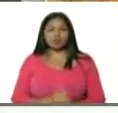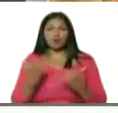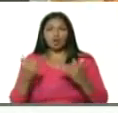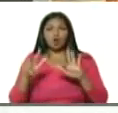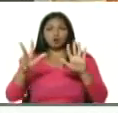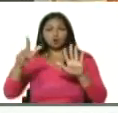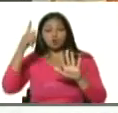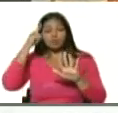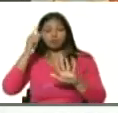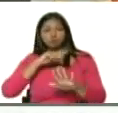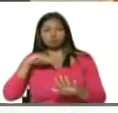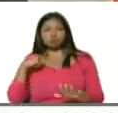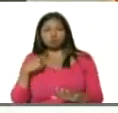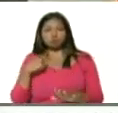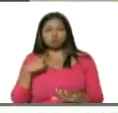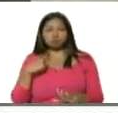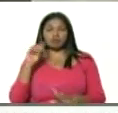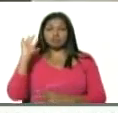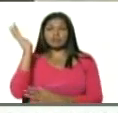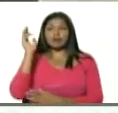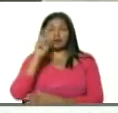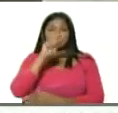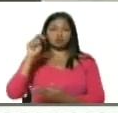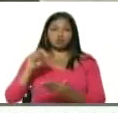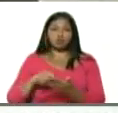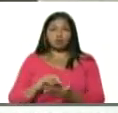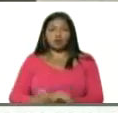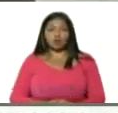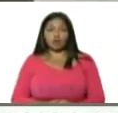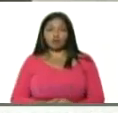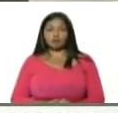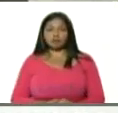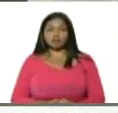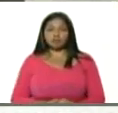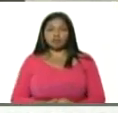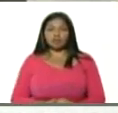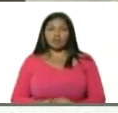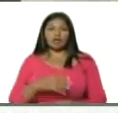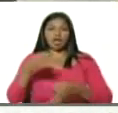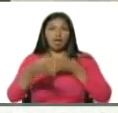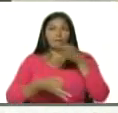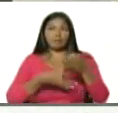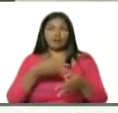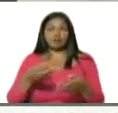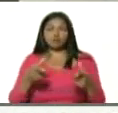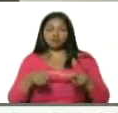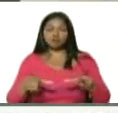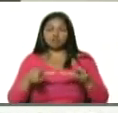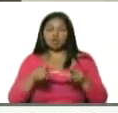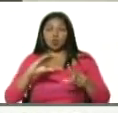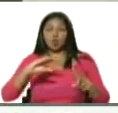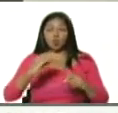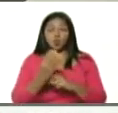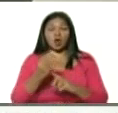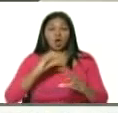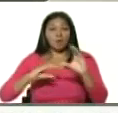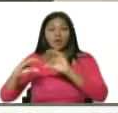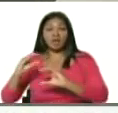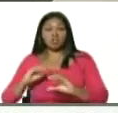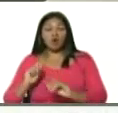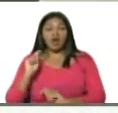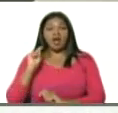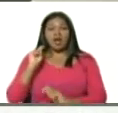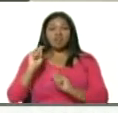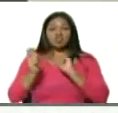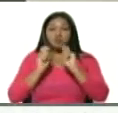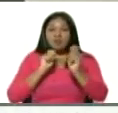8 días estuvimos en la Asamblea Nacional en la interpelación que correspondió al sector cultura, comunicación y turismo,